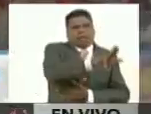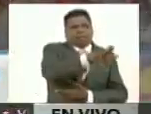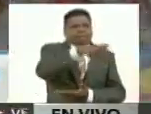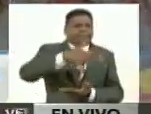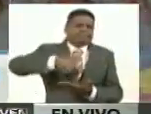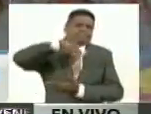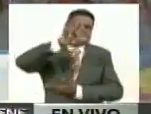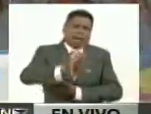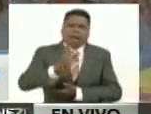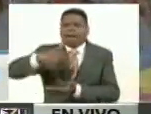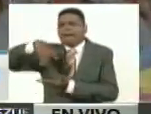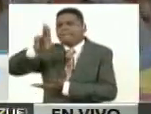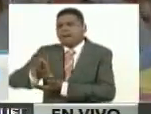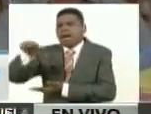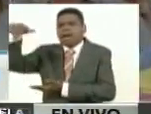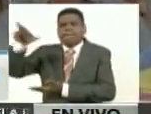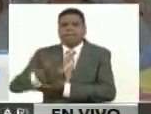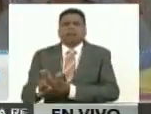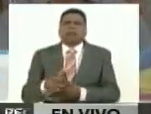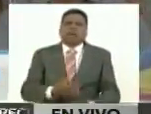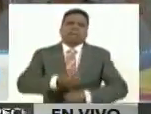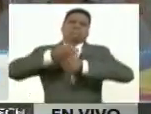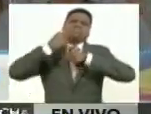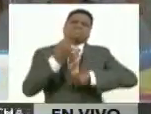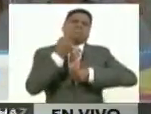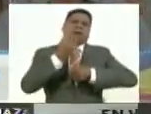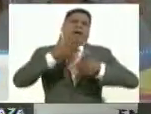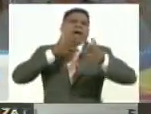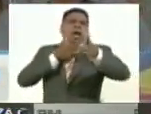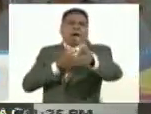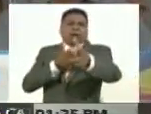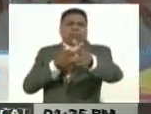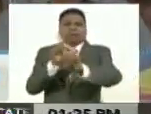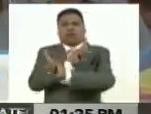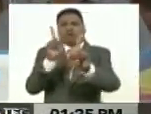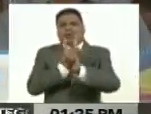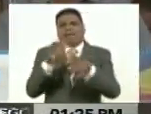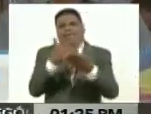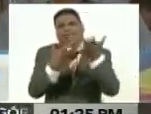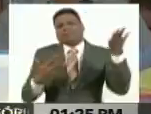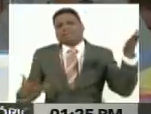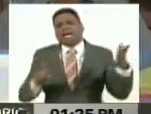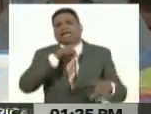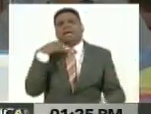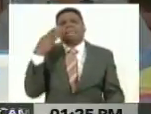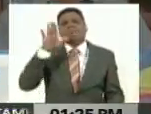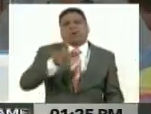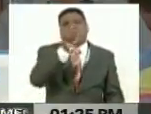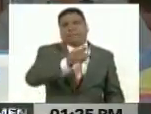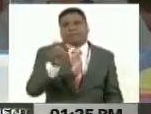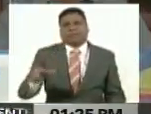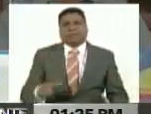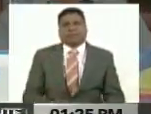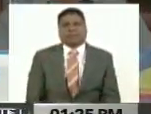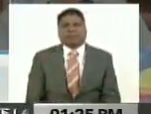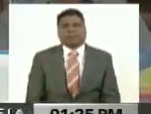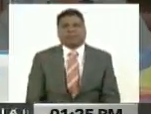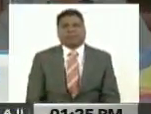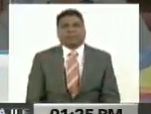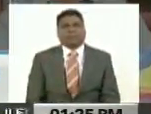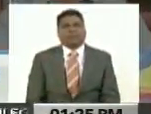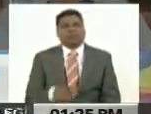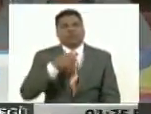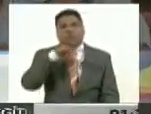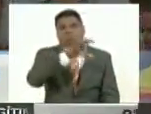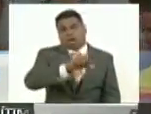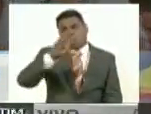Los que quedaban todavía levantados en armas, para evitar más derramamiento de sangre. Bueno, Yo no voy a comprar